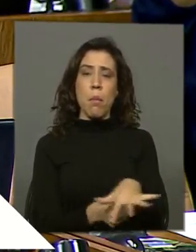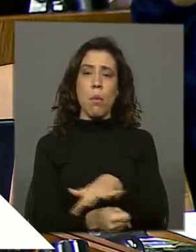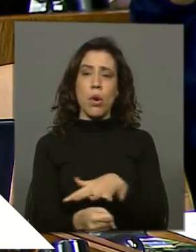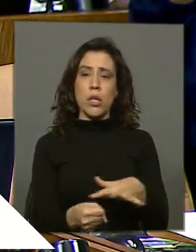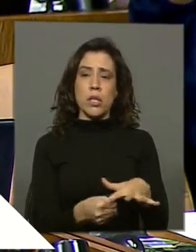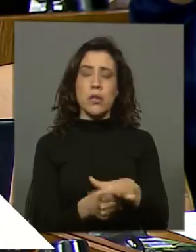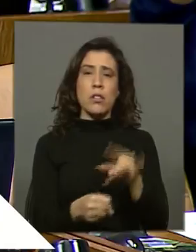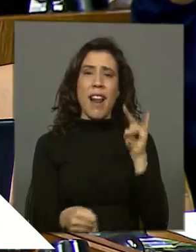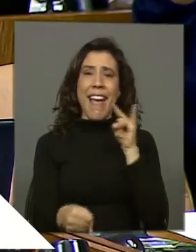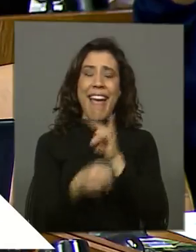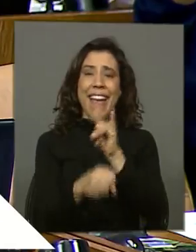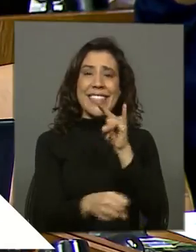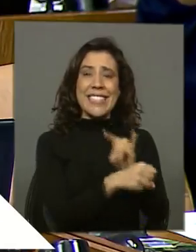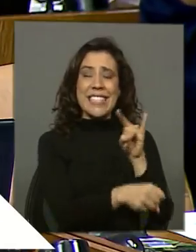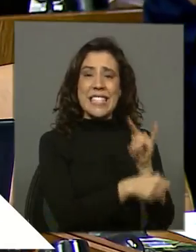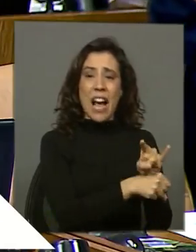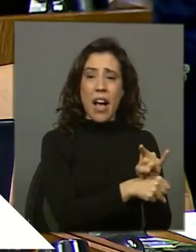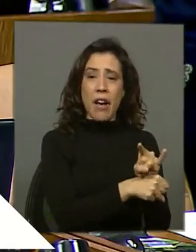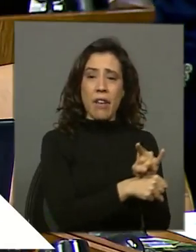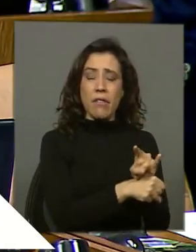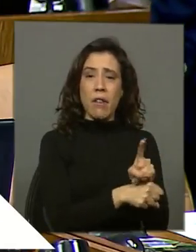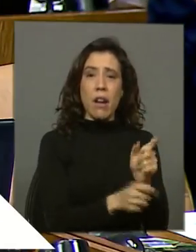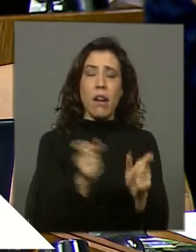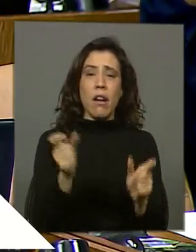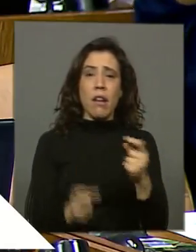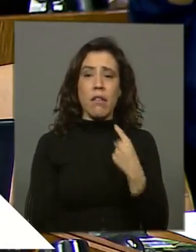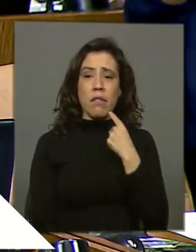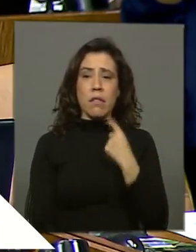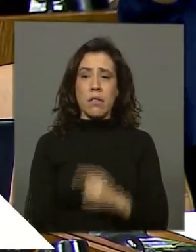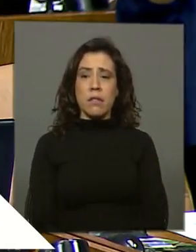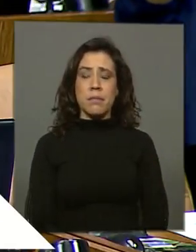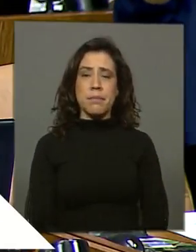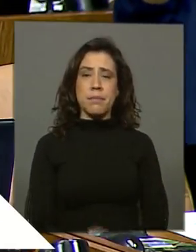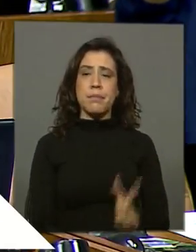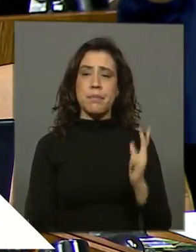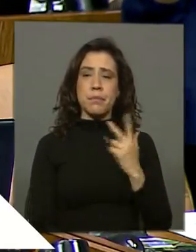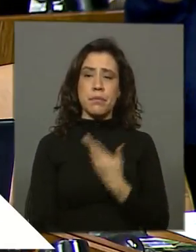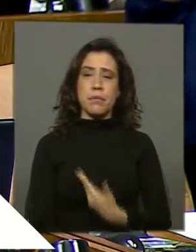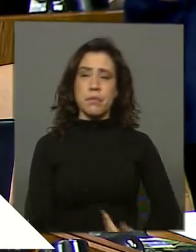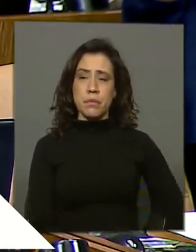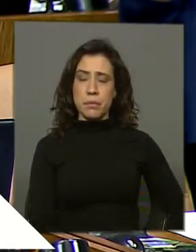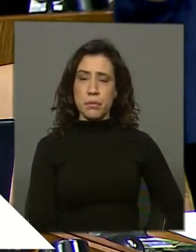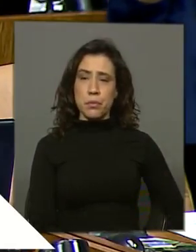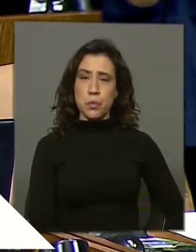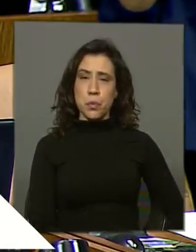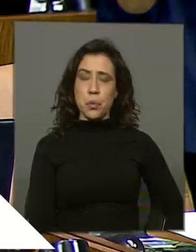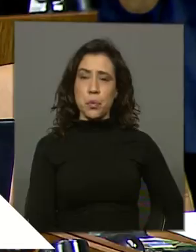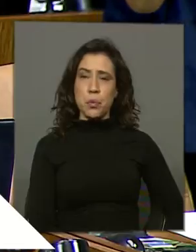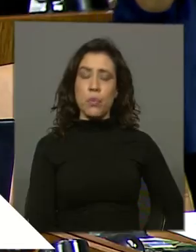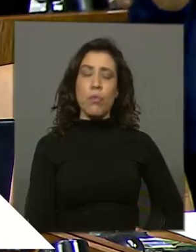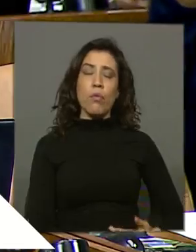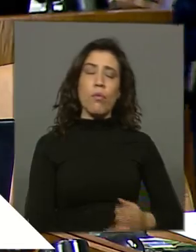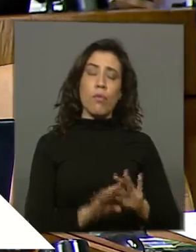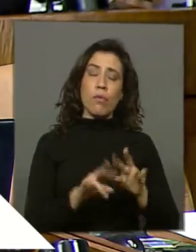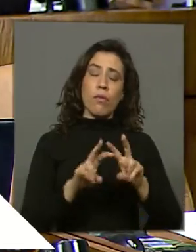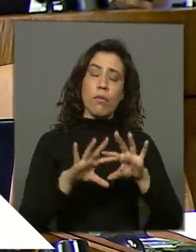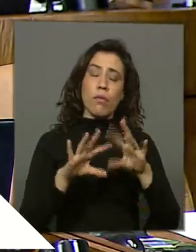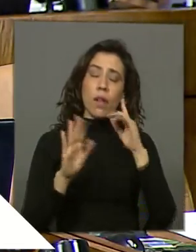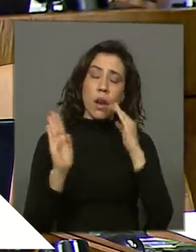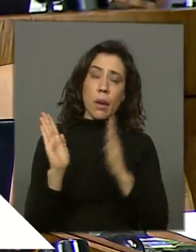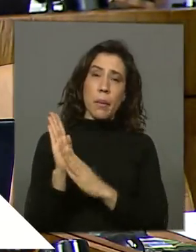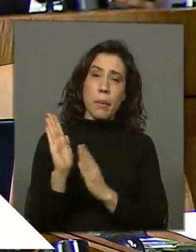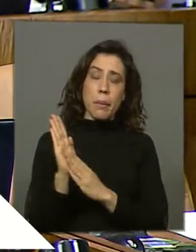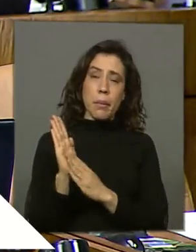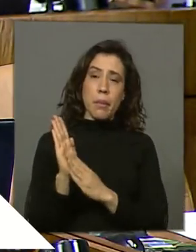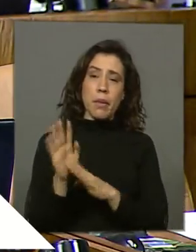y la estafa de que al final del día fueron víctimas señor presidente más que la constitución o la acreditación